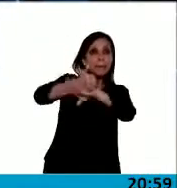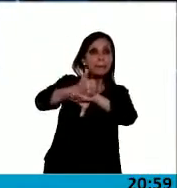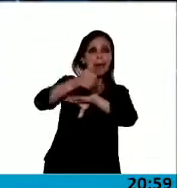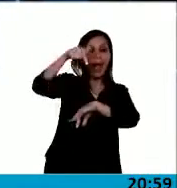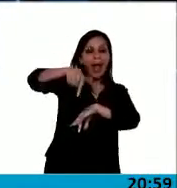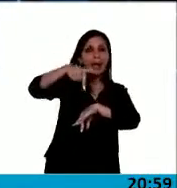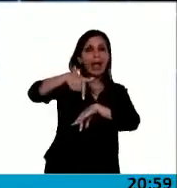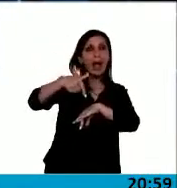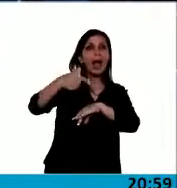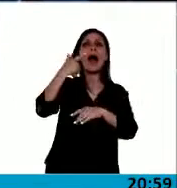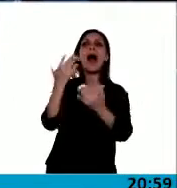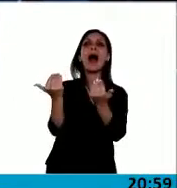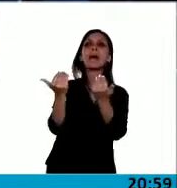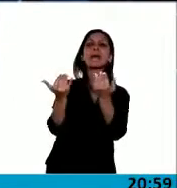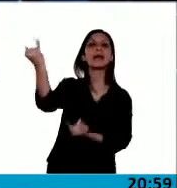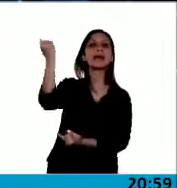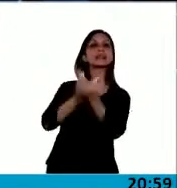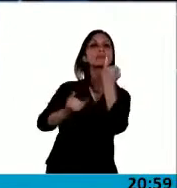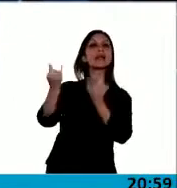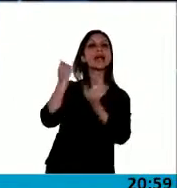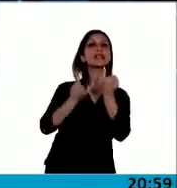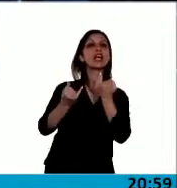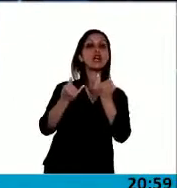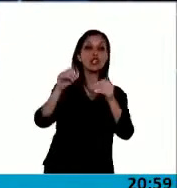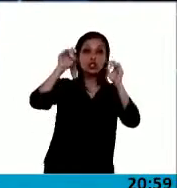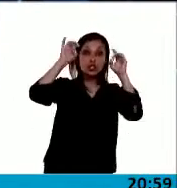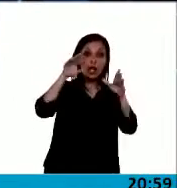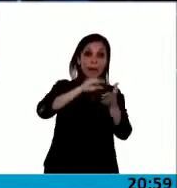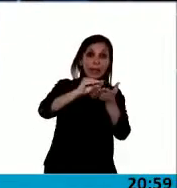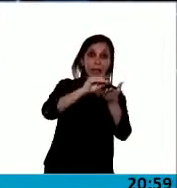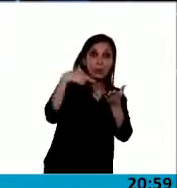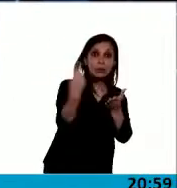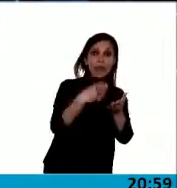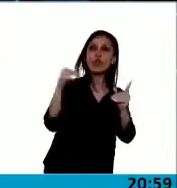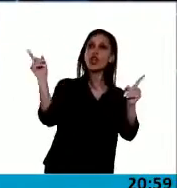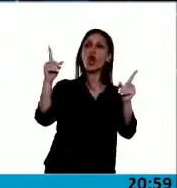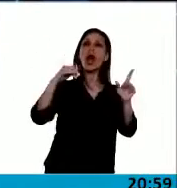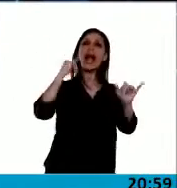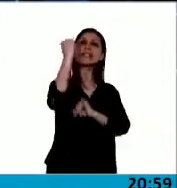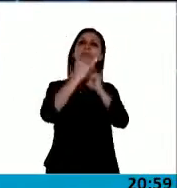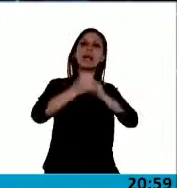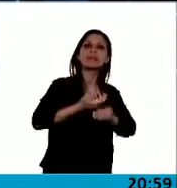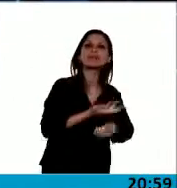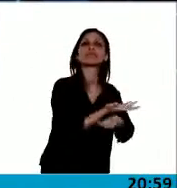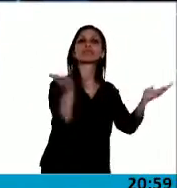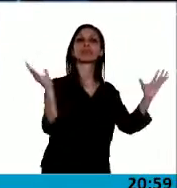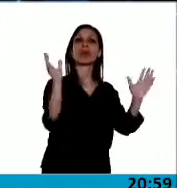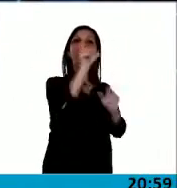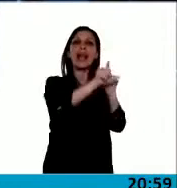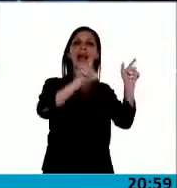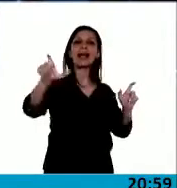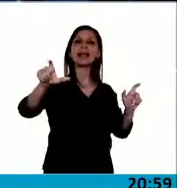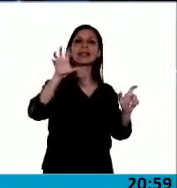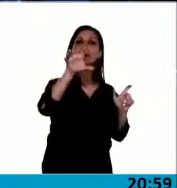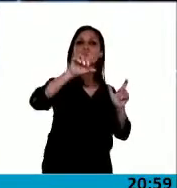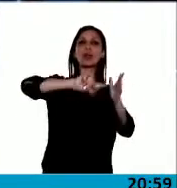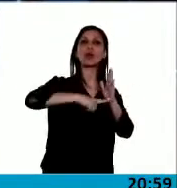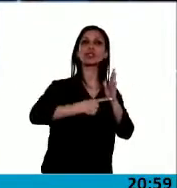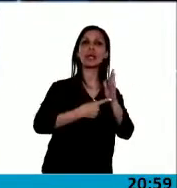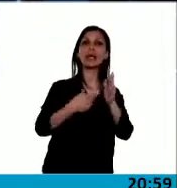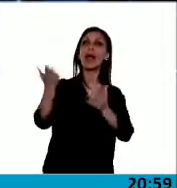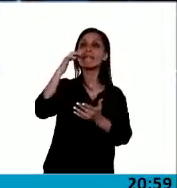que nos explique, no solamente a los diputados, para que le explique al pueblo de la provincia de Buenos Aires qué es lo que